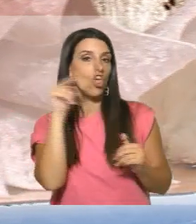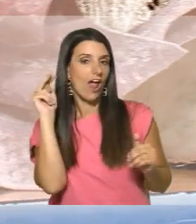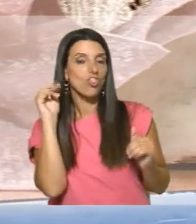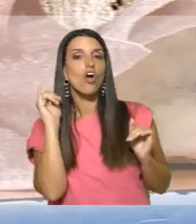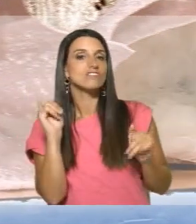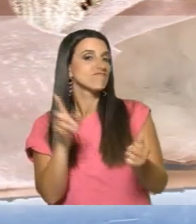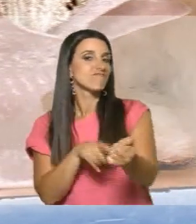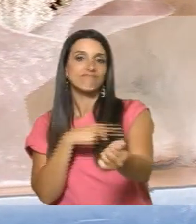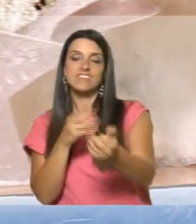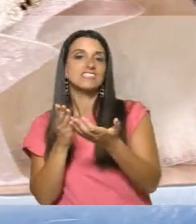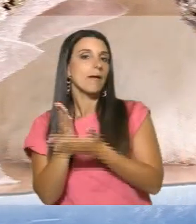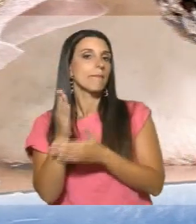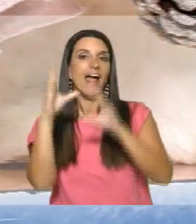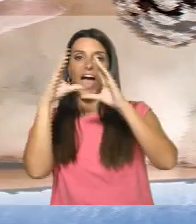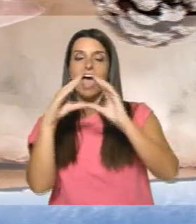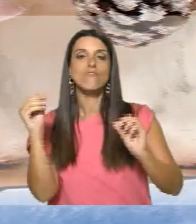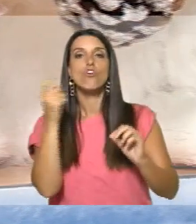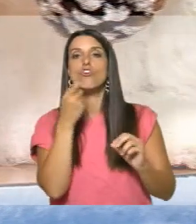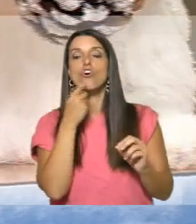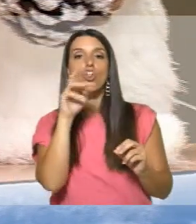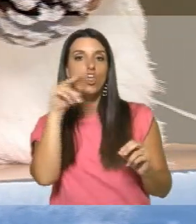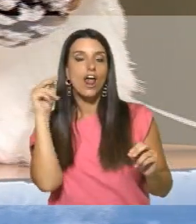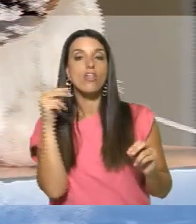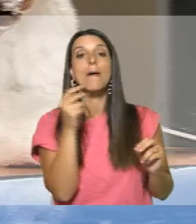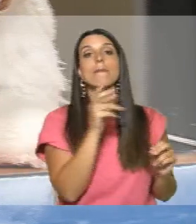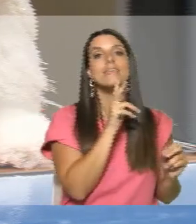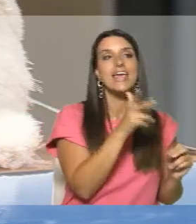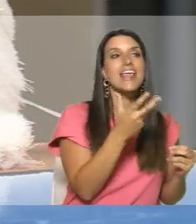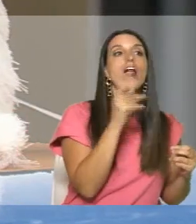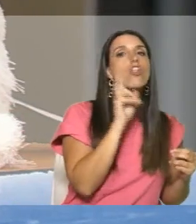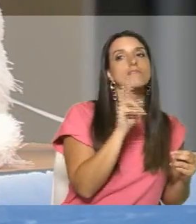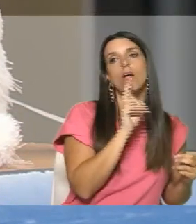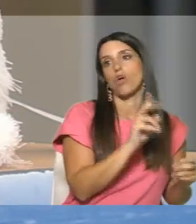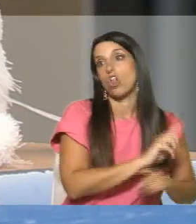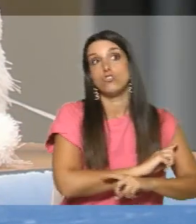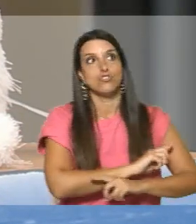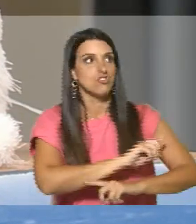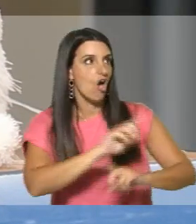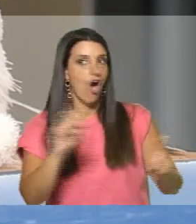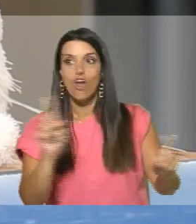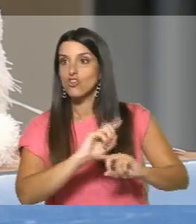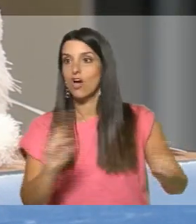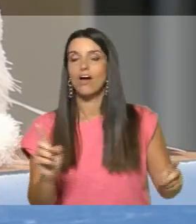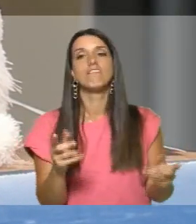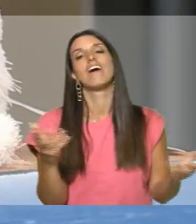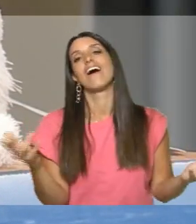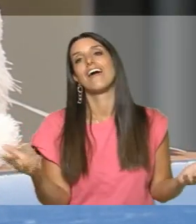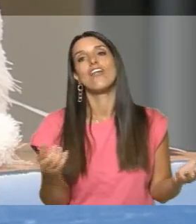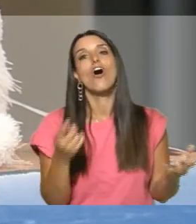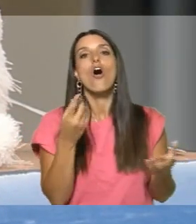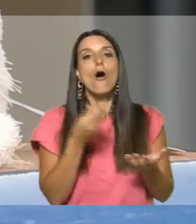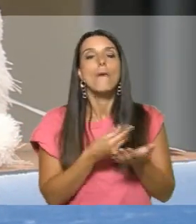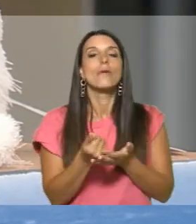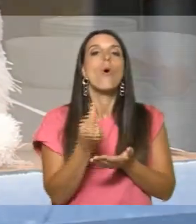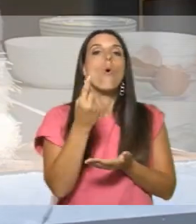como tradicional, el árbol con rojo y dorado. Mi nena quería comprar unas cosas rosaditas. Digo, no, Manuela, ¿rosadito en el árbol? No. Bueno, compramos uno y lo